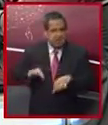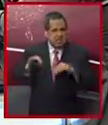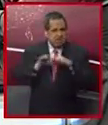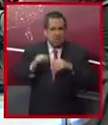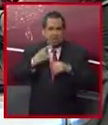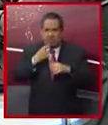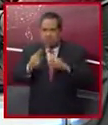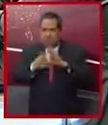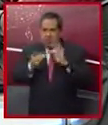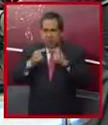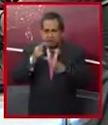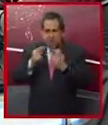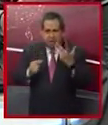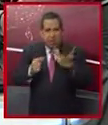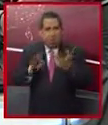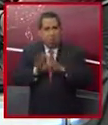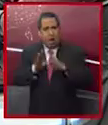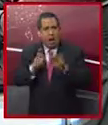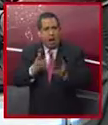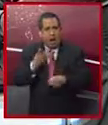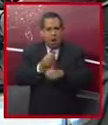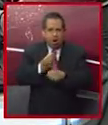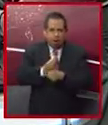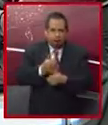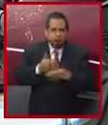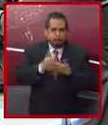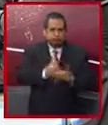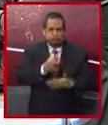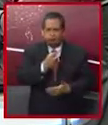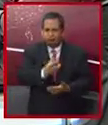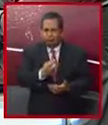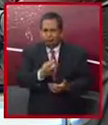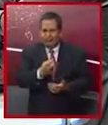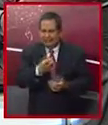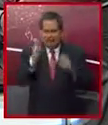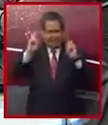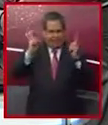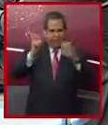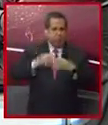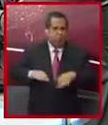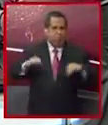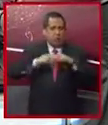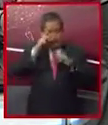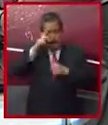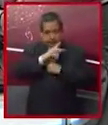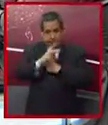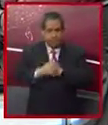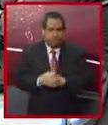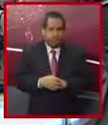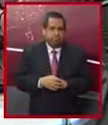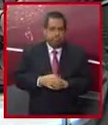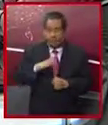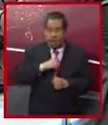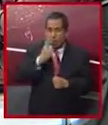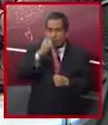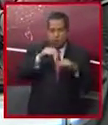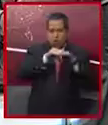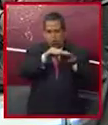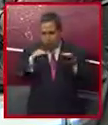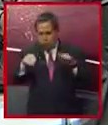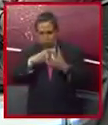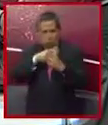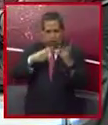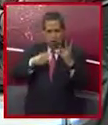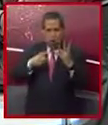decir y muchas cosas que aportar en esta discusión que son temas fundamentales para el país. Hay un eje transversal en todos estos